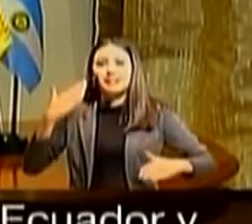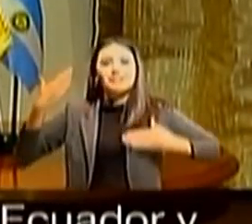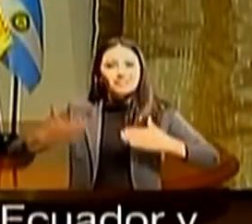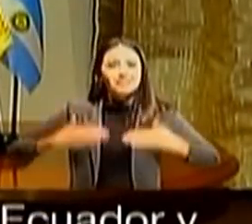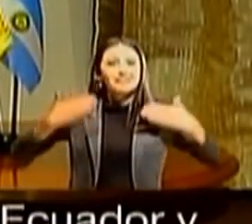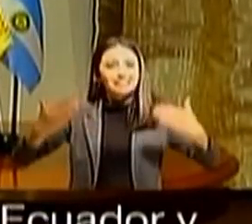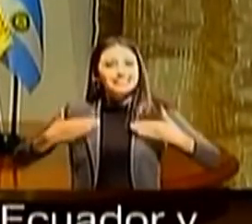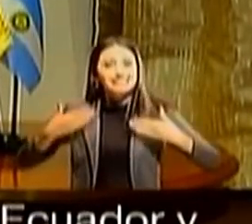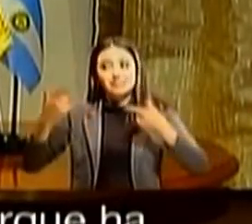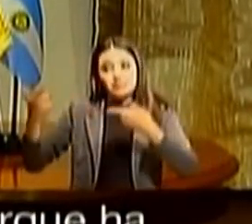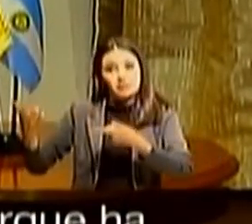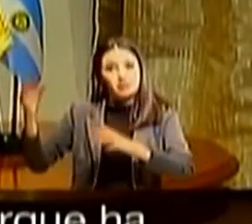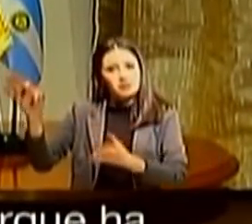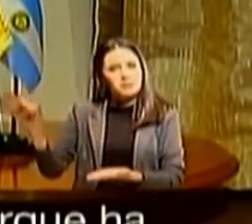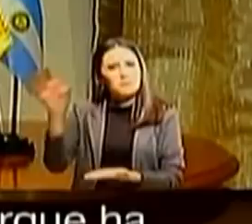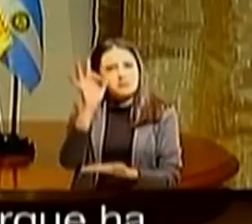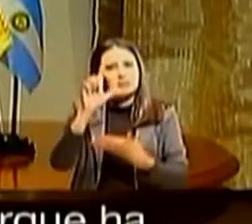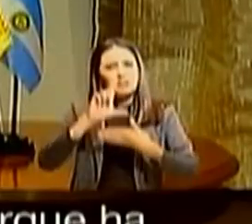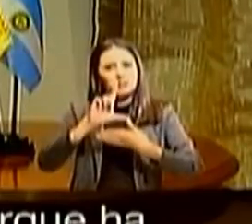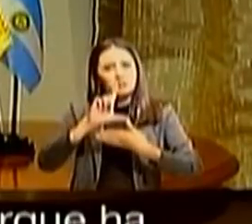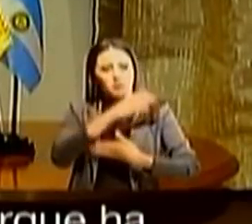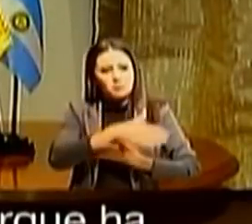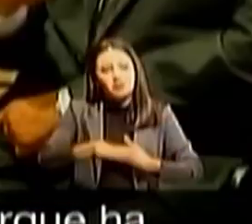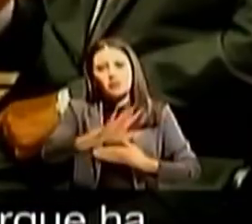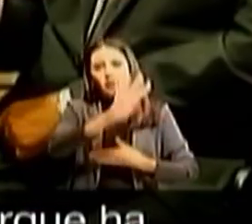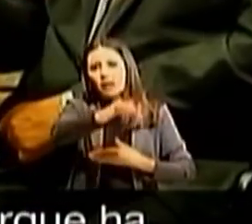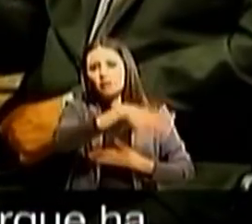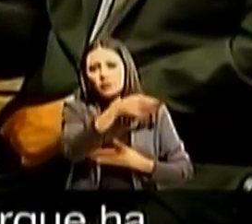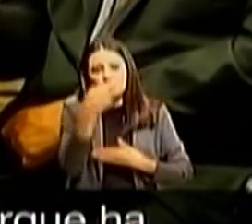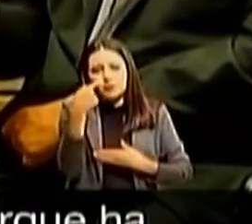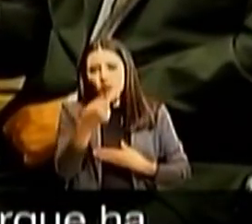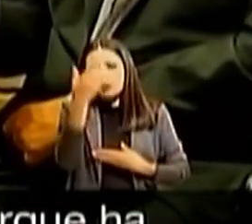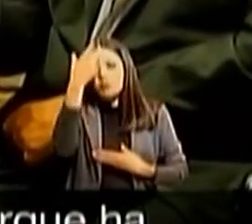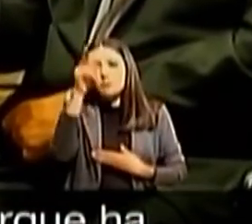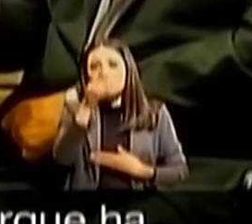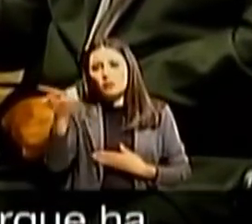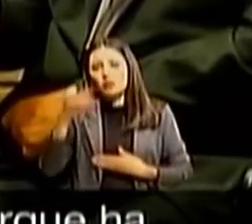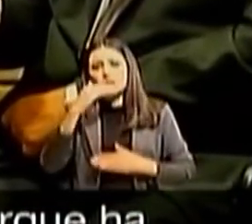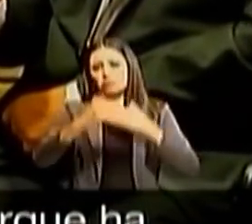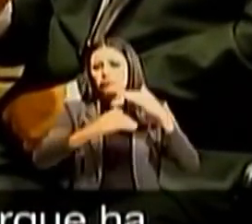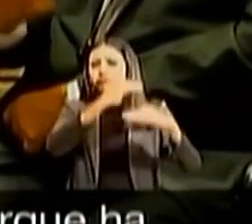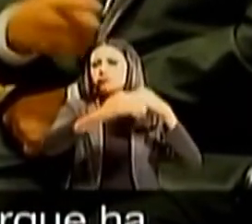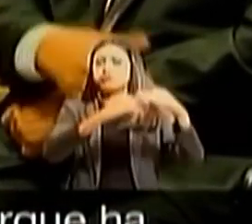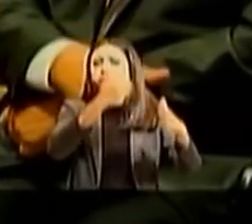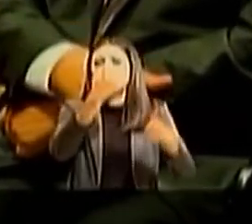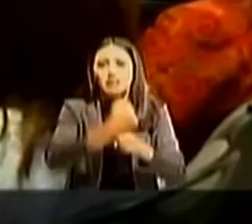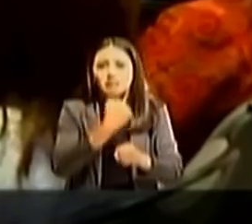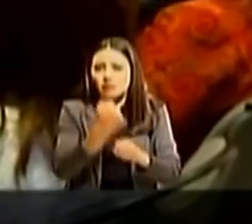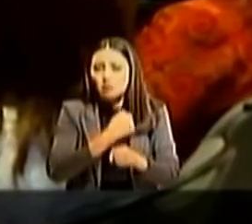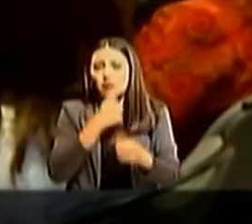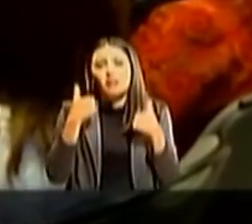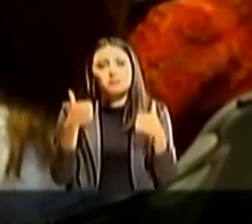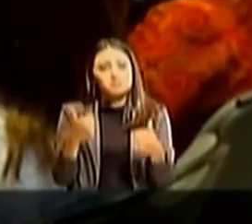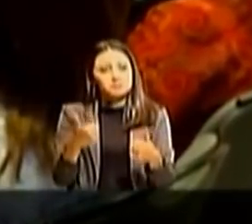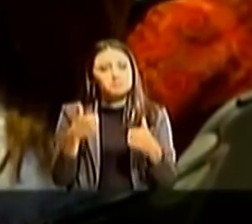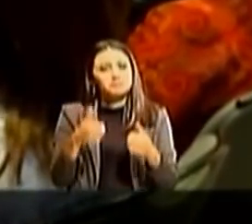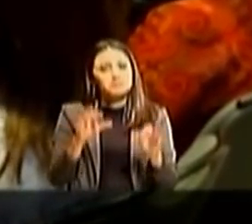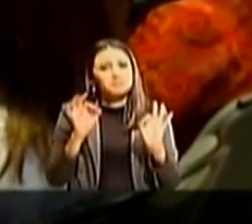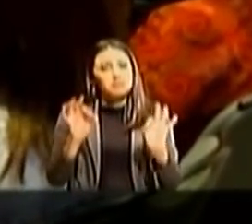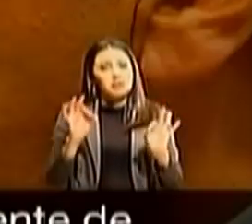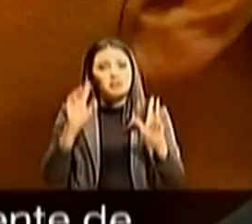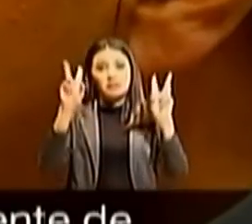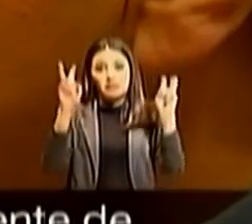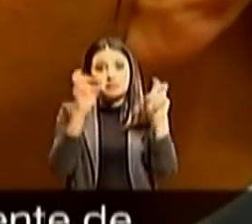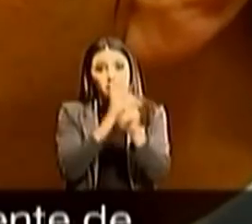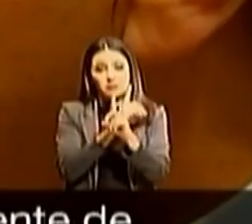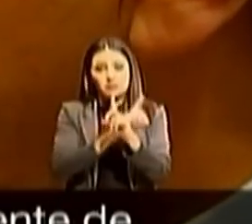él represente a Latinoamérica en este lugar, porque ha hecho consecuentemente una tarea muy buena en el tema de la